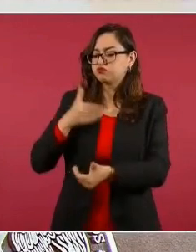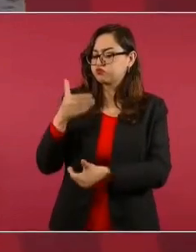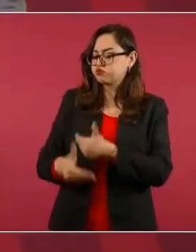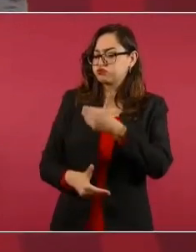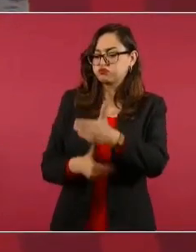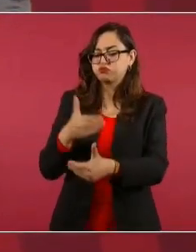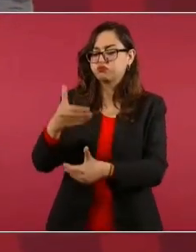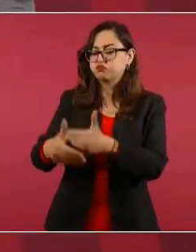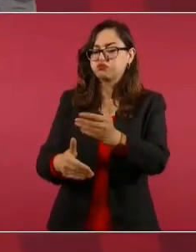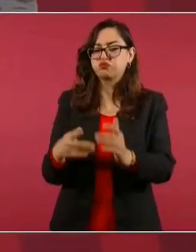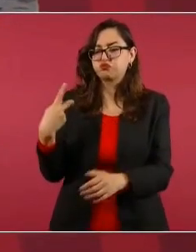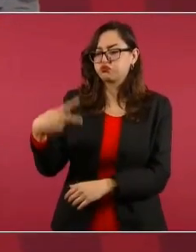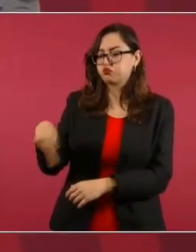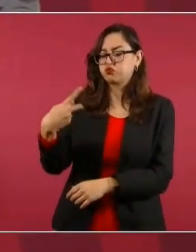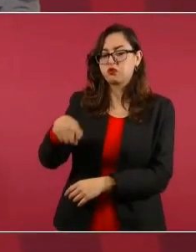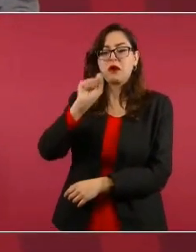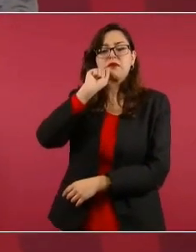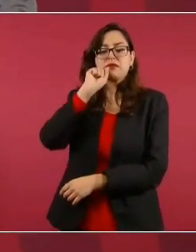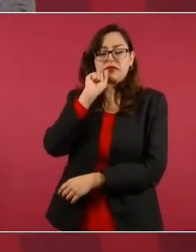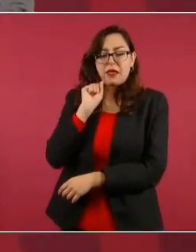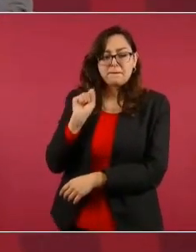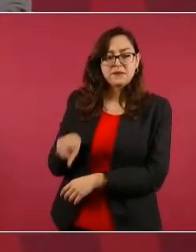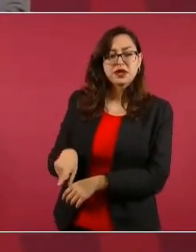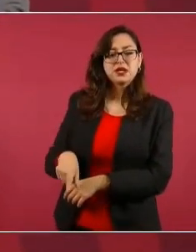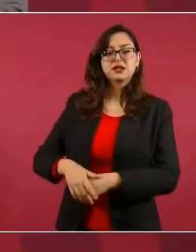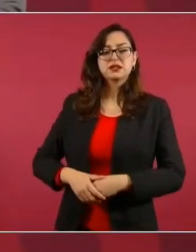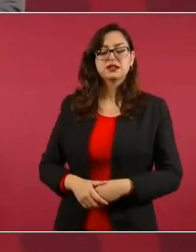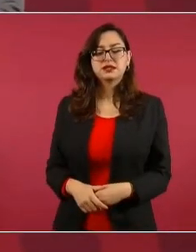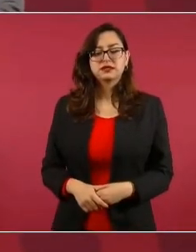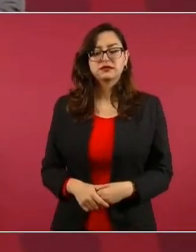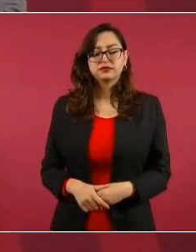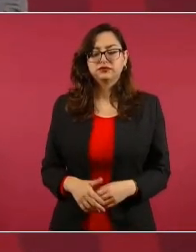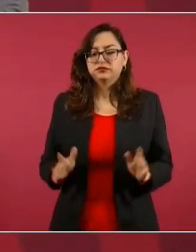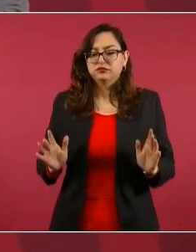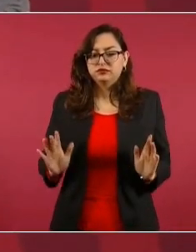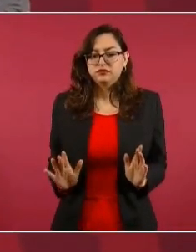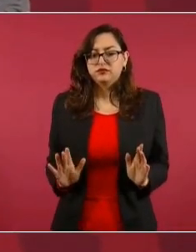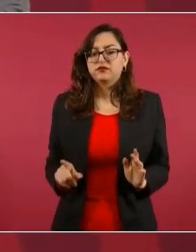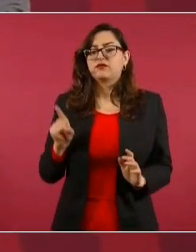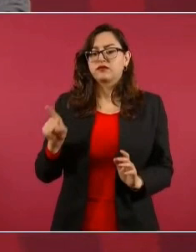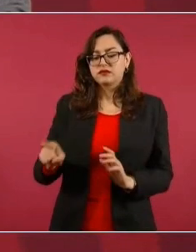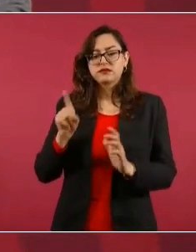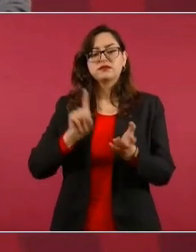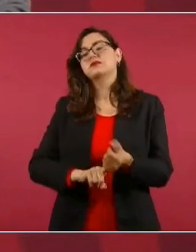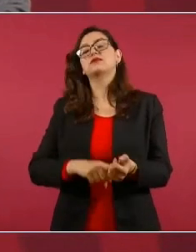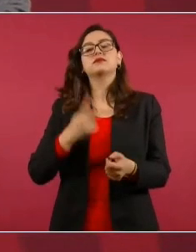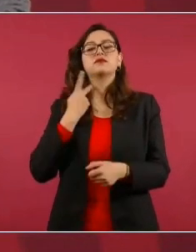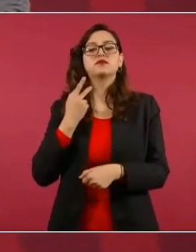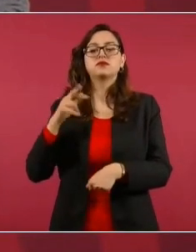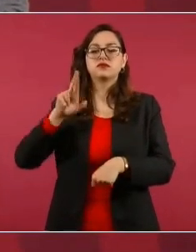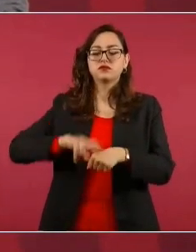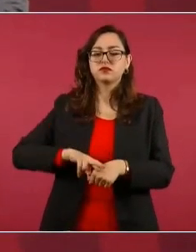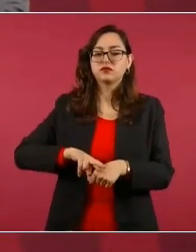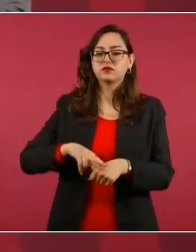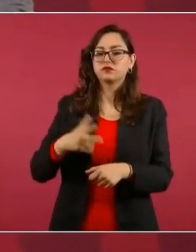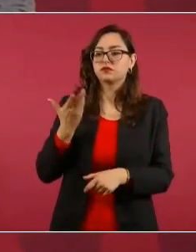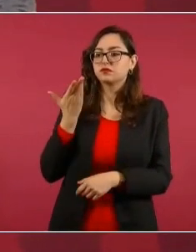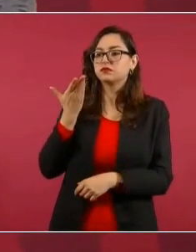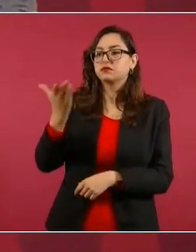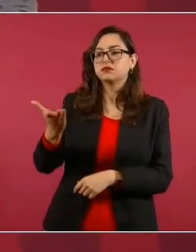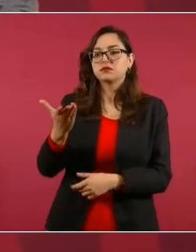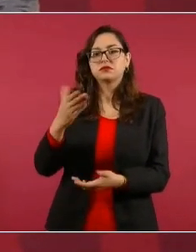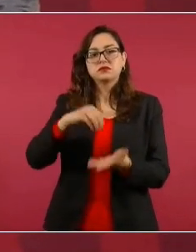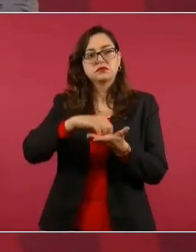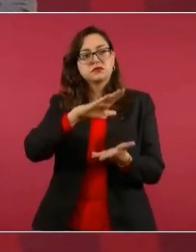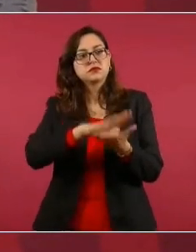legal en donde existe una procuraduría y si alguien solicita una